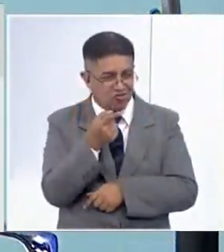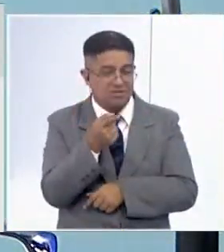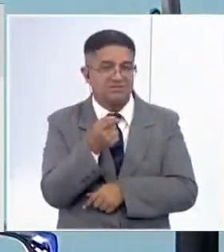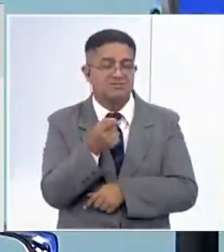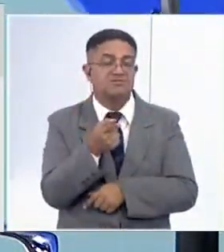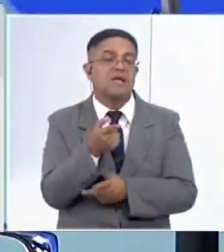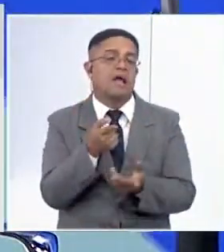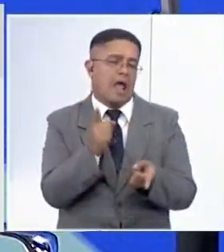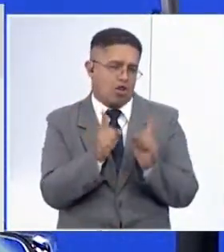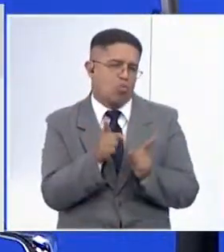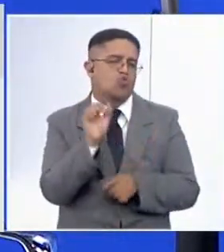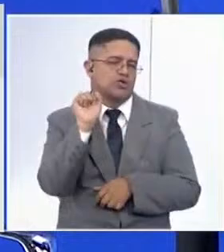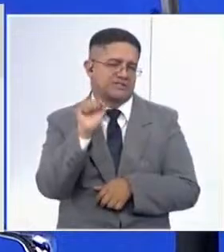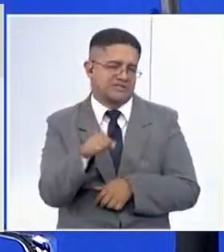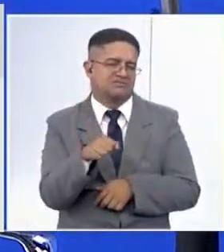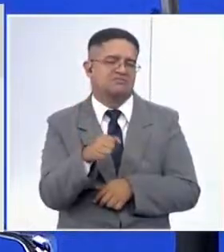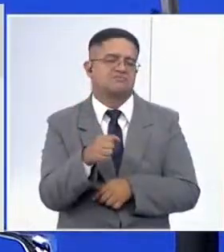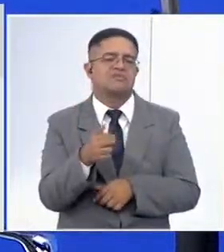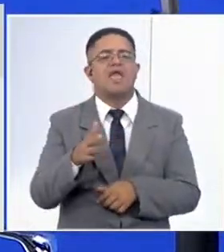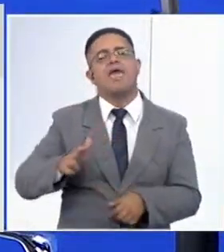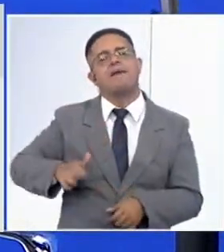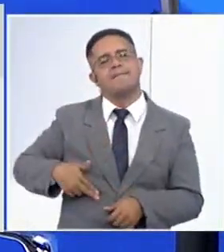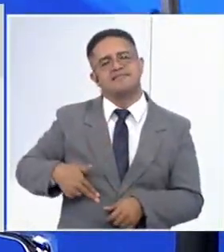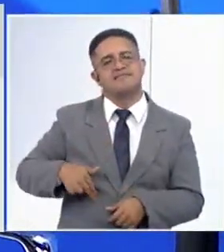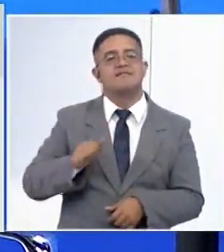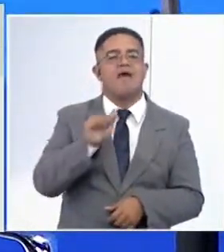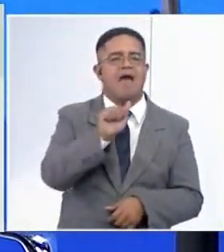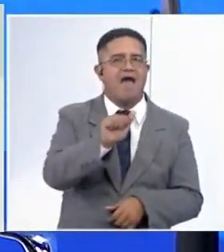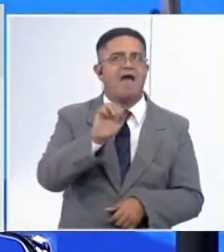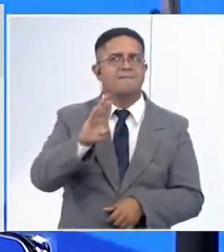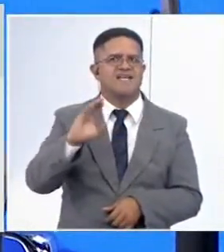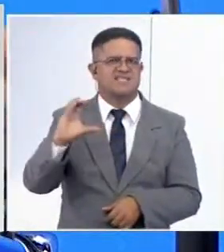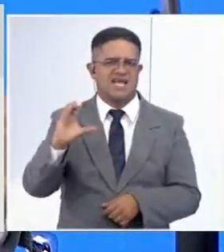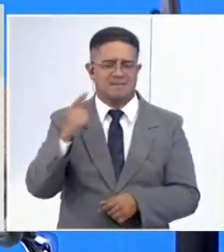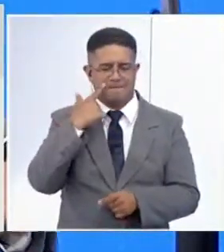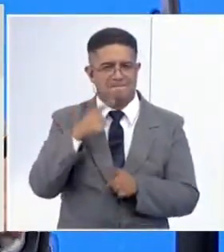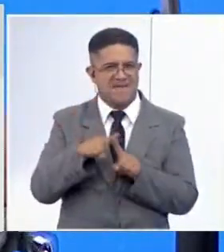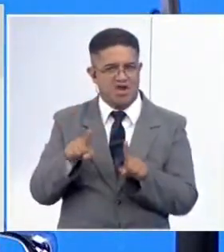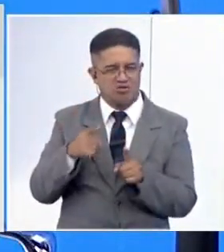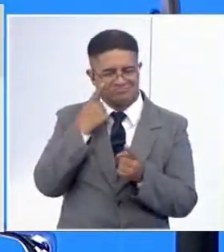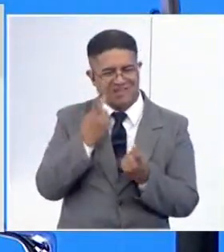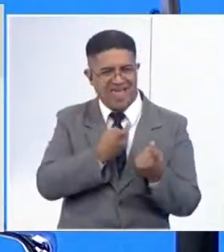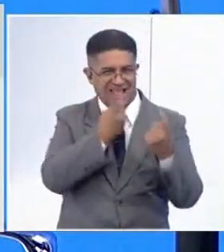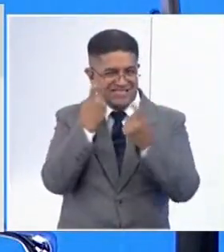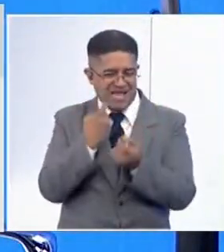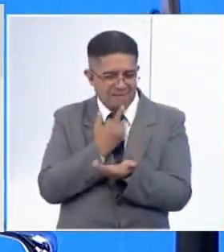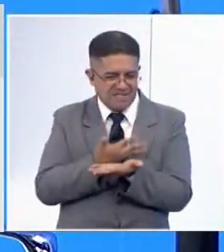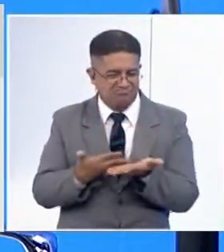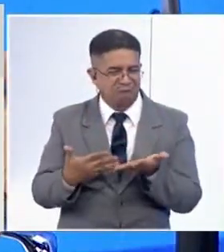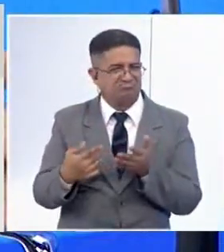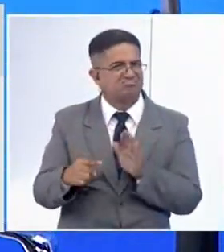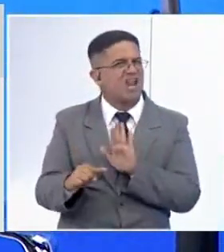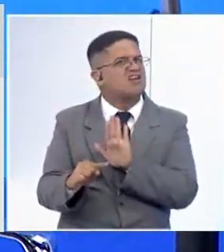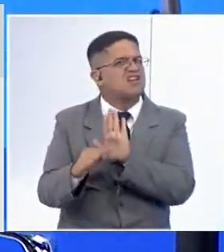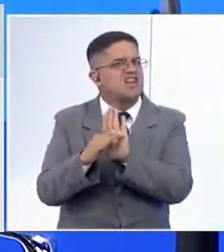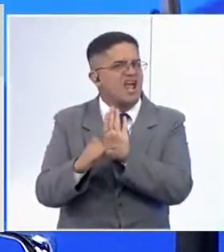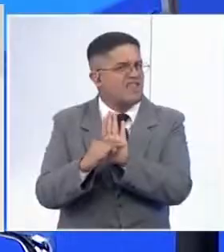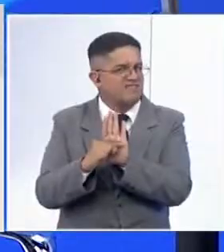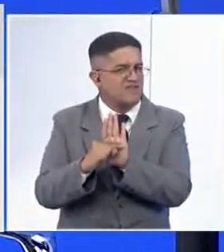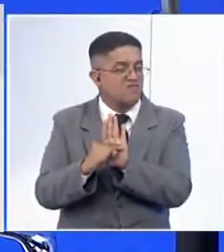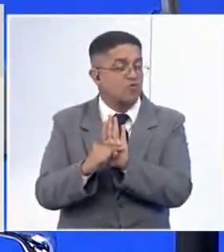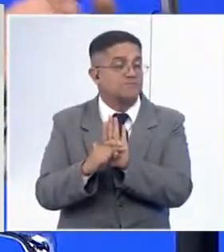B, la serología, hepatitis C, todo negativo. Y nosotros en la área de gastroenterología sabemos que evidentemente en la ictericia